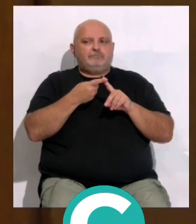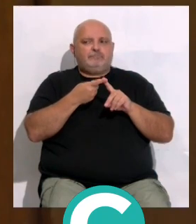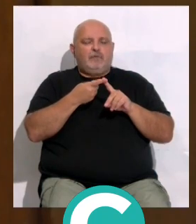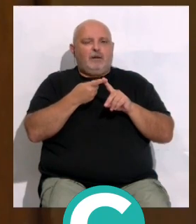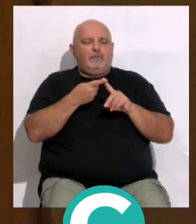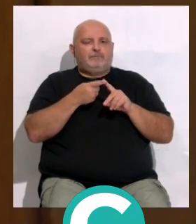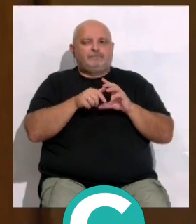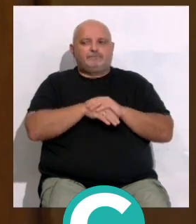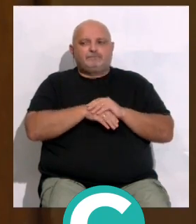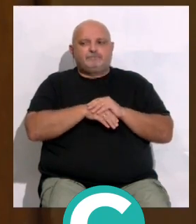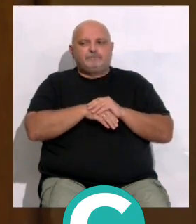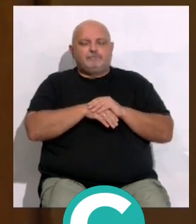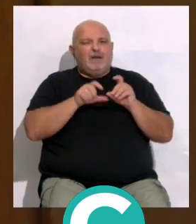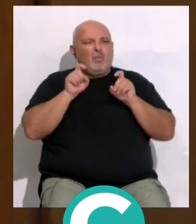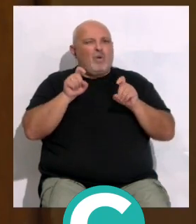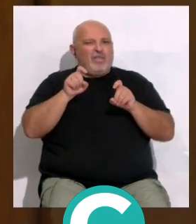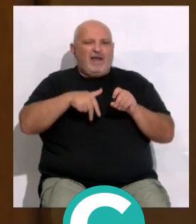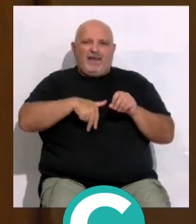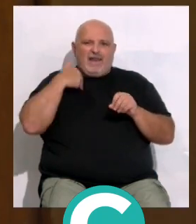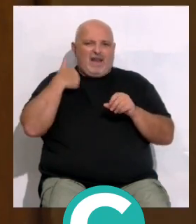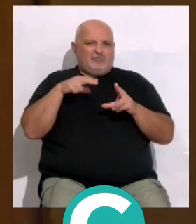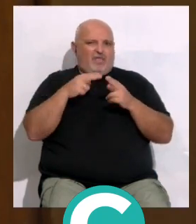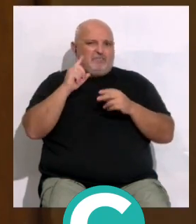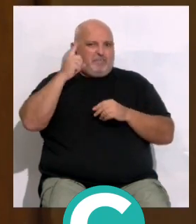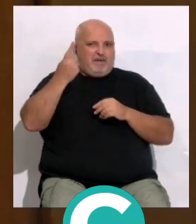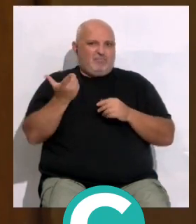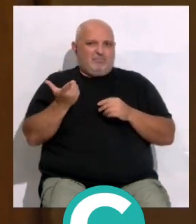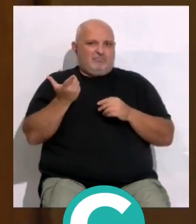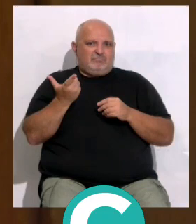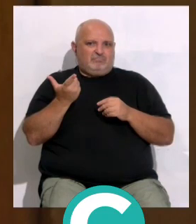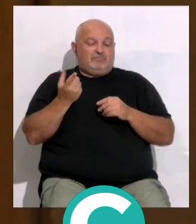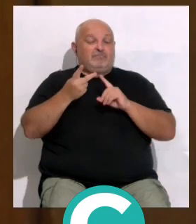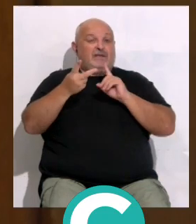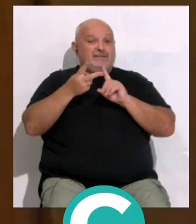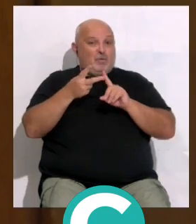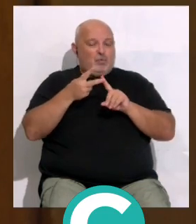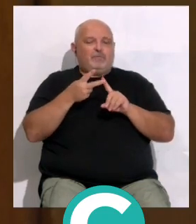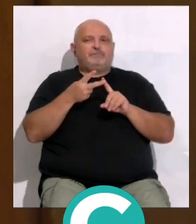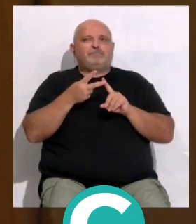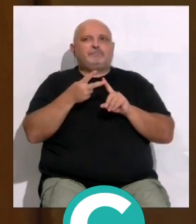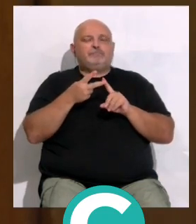en una educación general de la sociedad y segundo